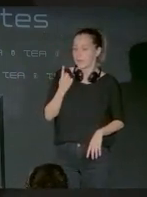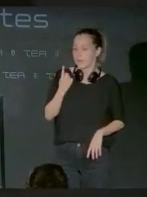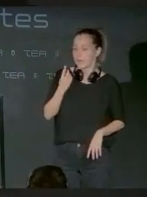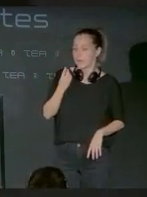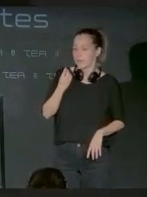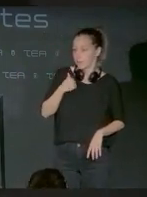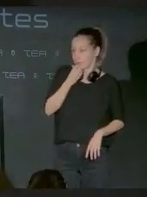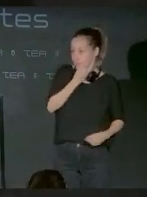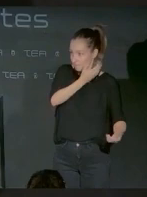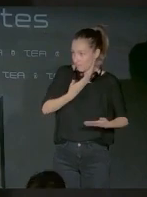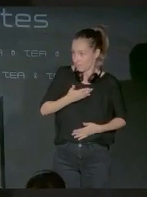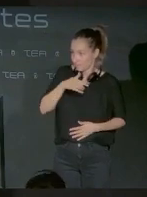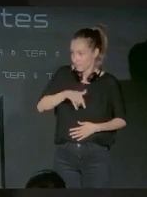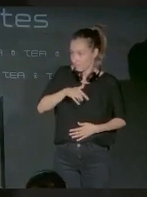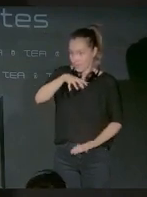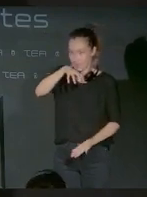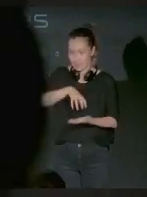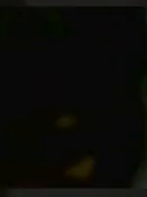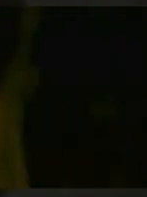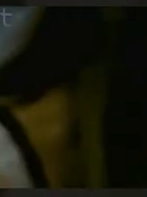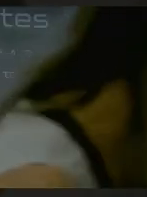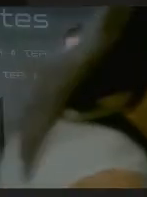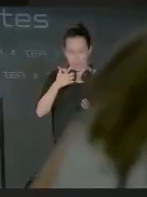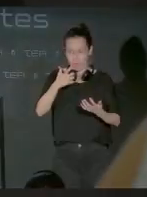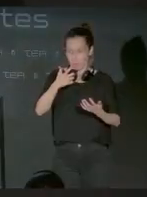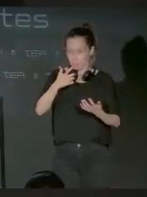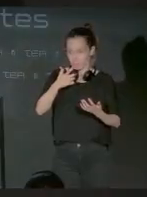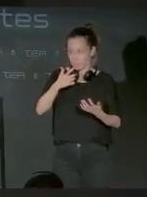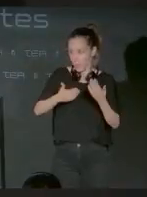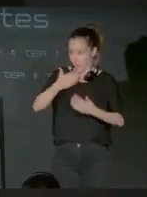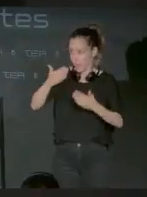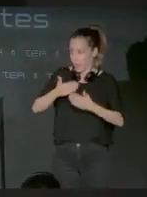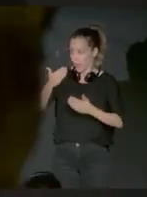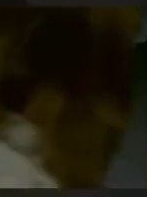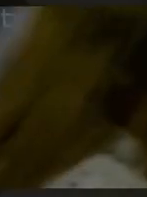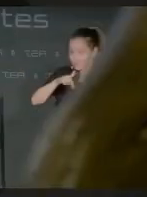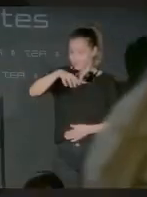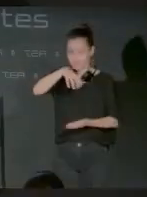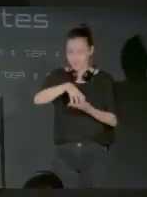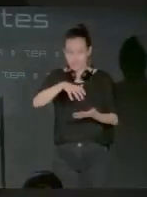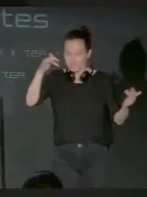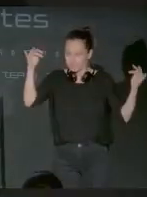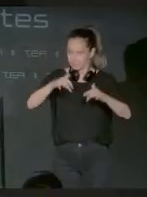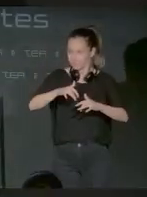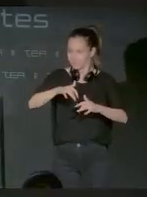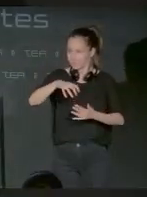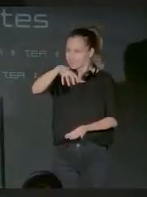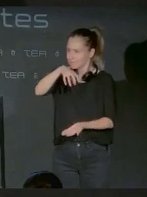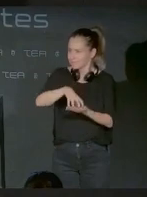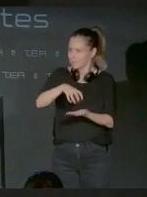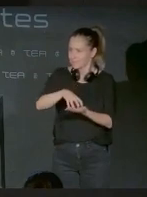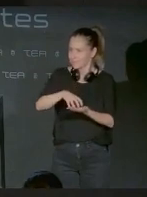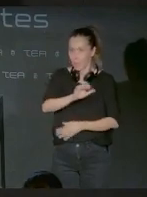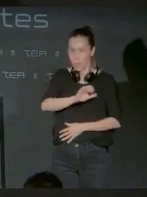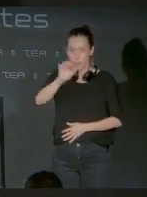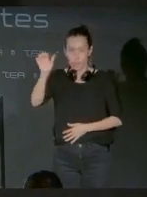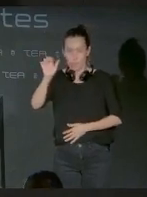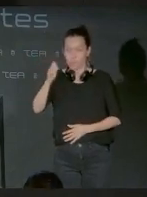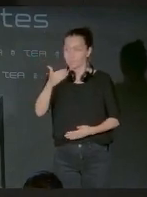nuestro centro de arte contemporáneo que serán estos días el epicentro del videojuego a nivel europeo gracias a la celebración